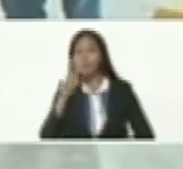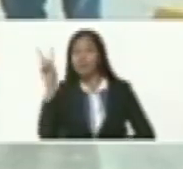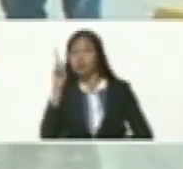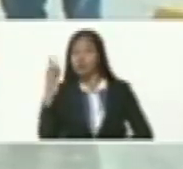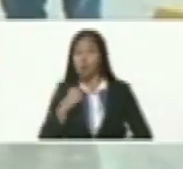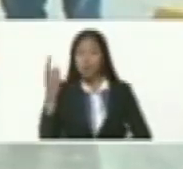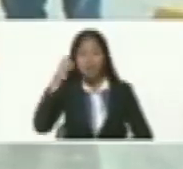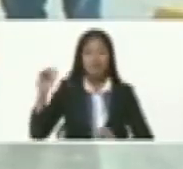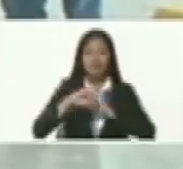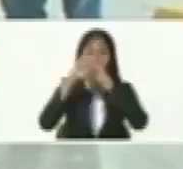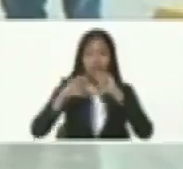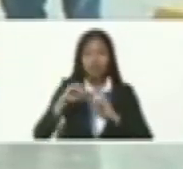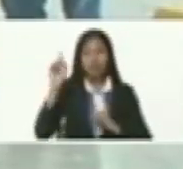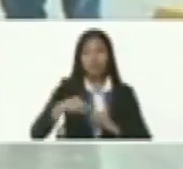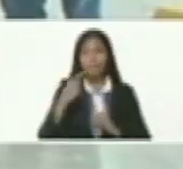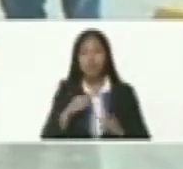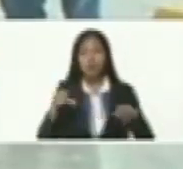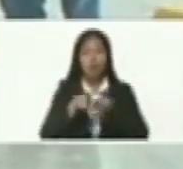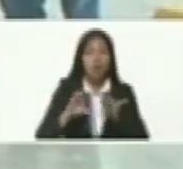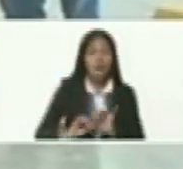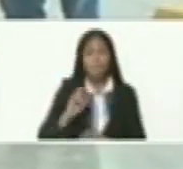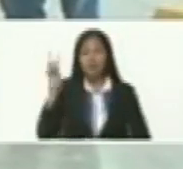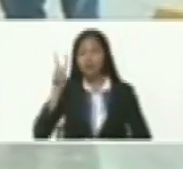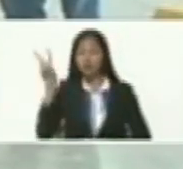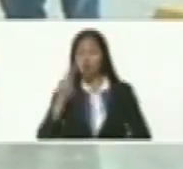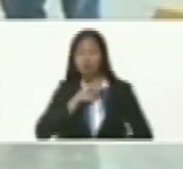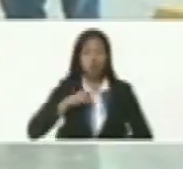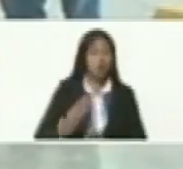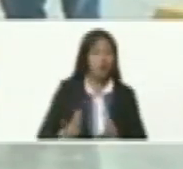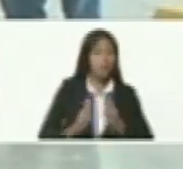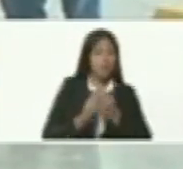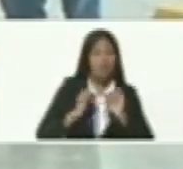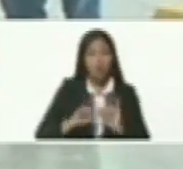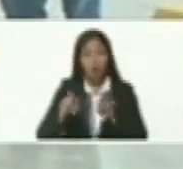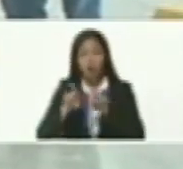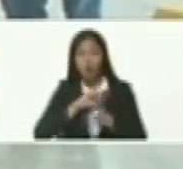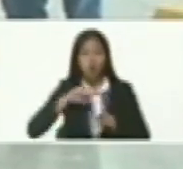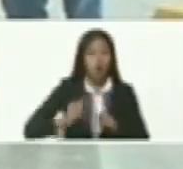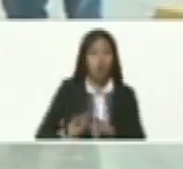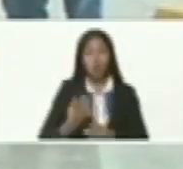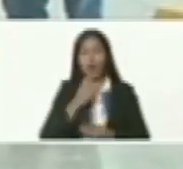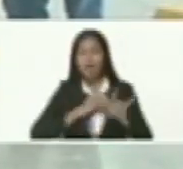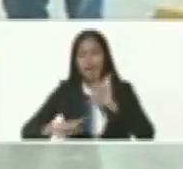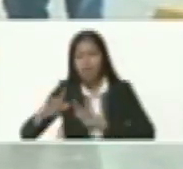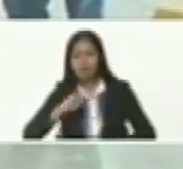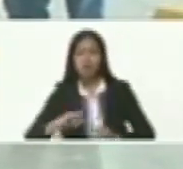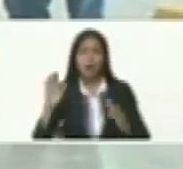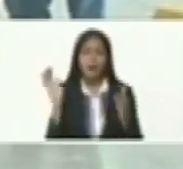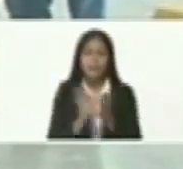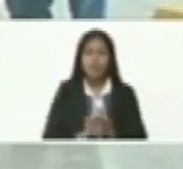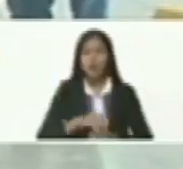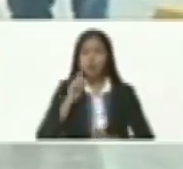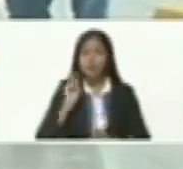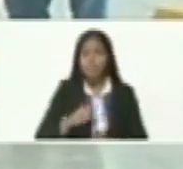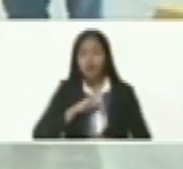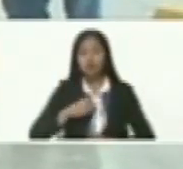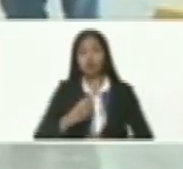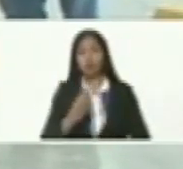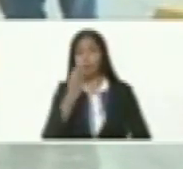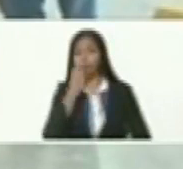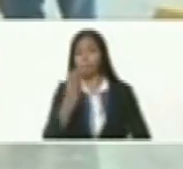y un día muy feliz para La Guaira. Estoy bien acompañado con nuestro querido compañero